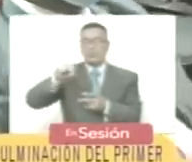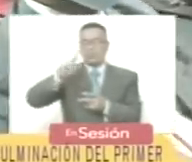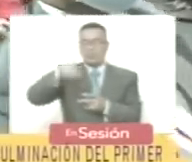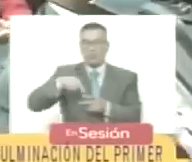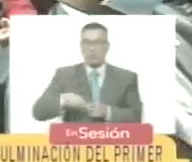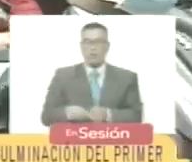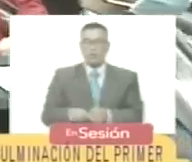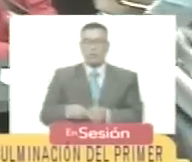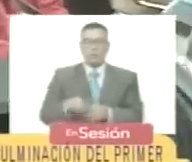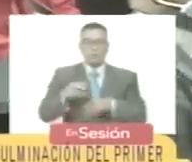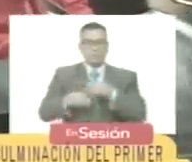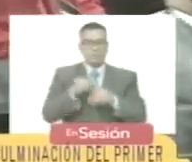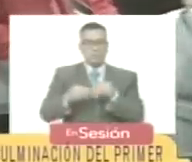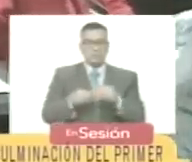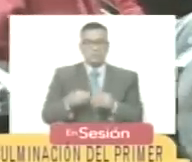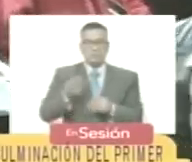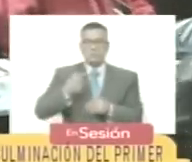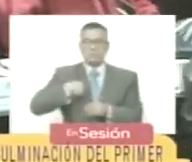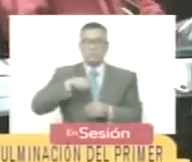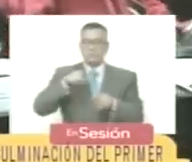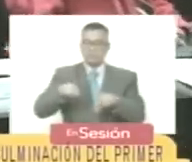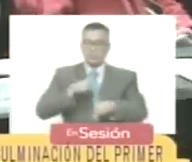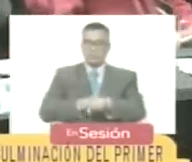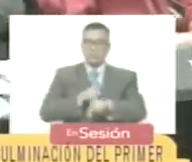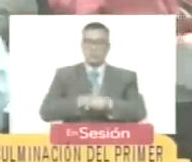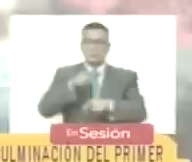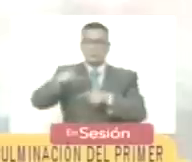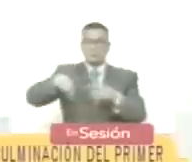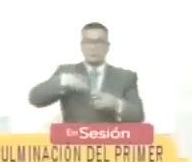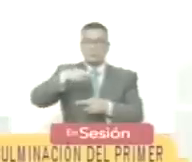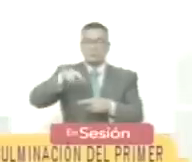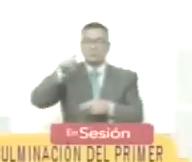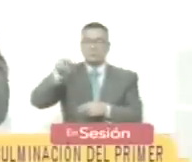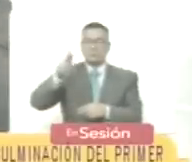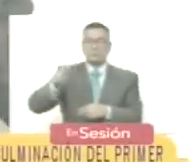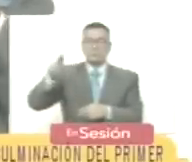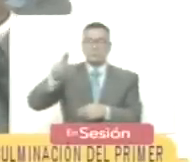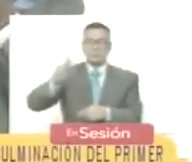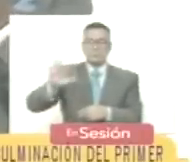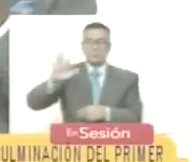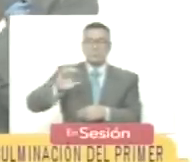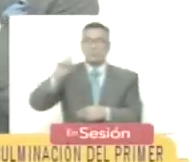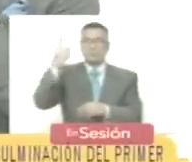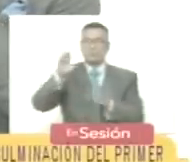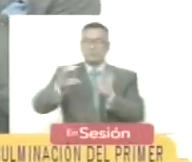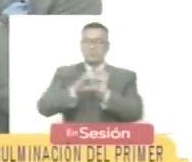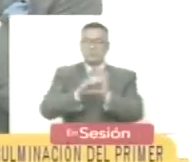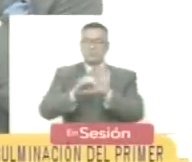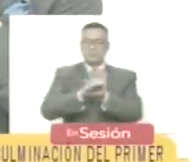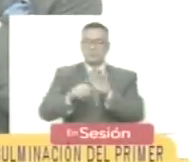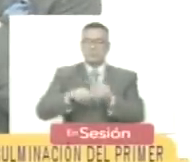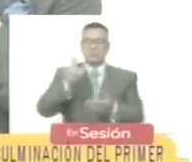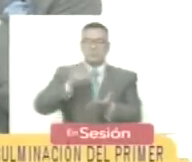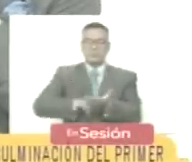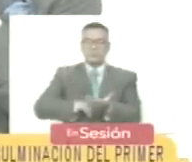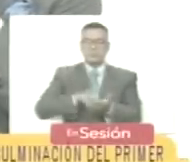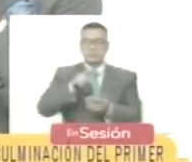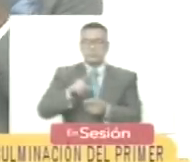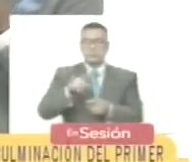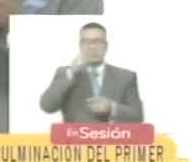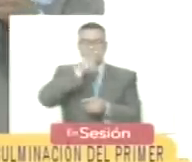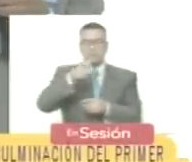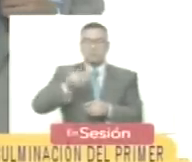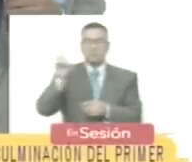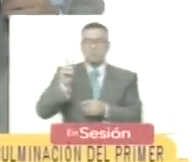es concebible que en los actuales momentos de esta República, con la primera constitución que aprobó el pueblo